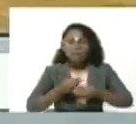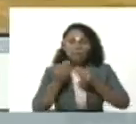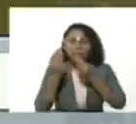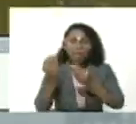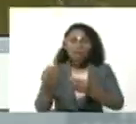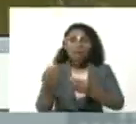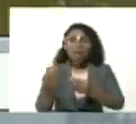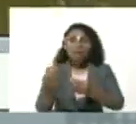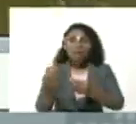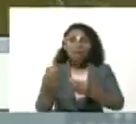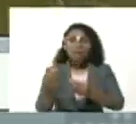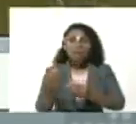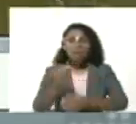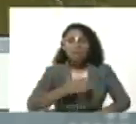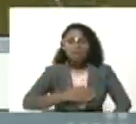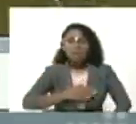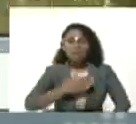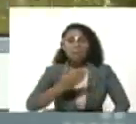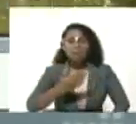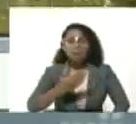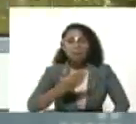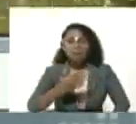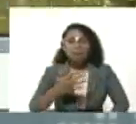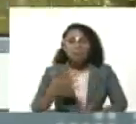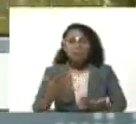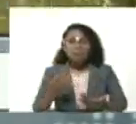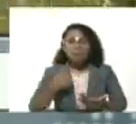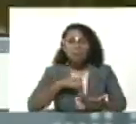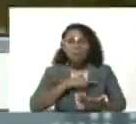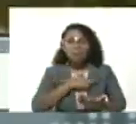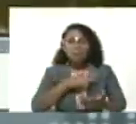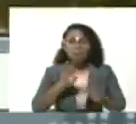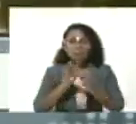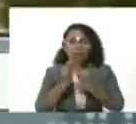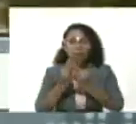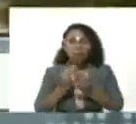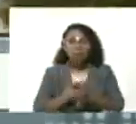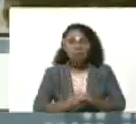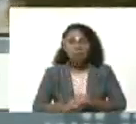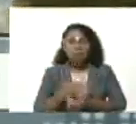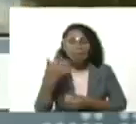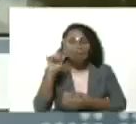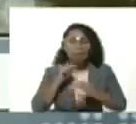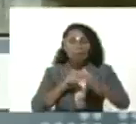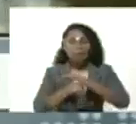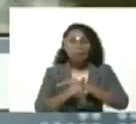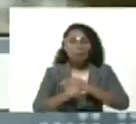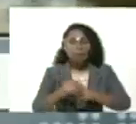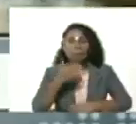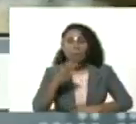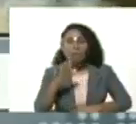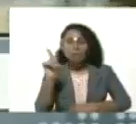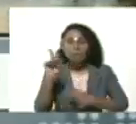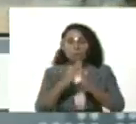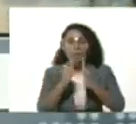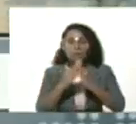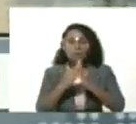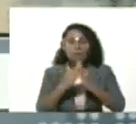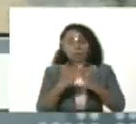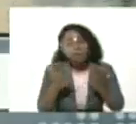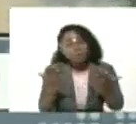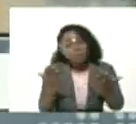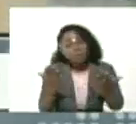pues, la posibilidad de que nuestras familias tengan acceso pronto a sus hogares. Sin